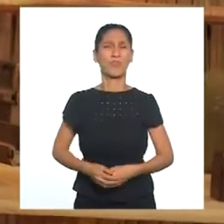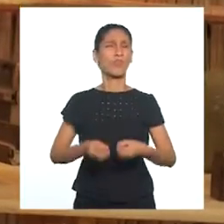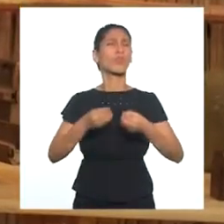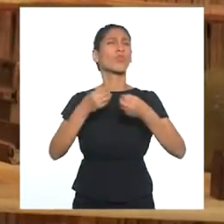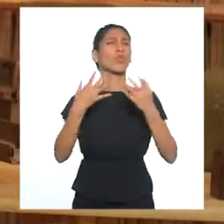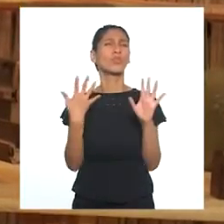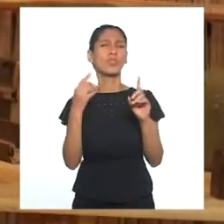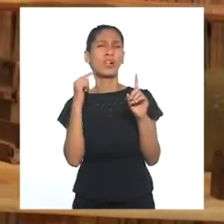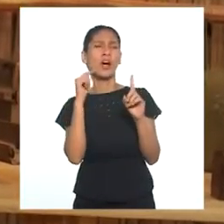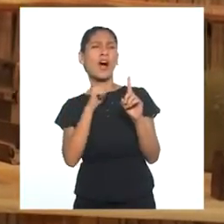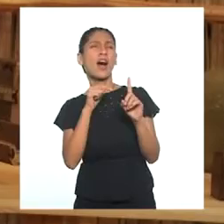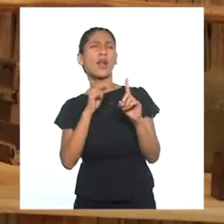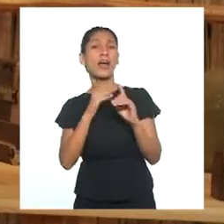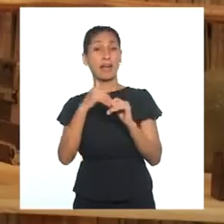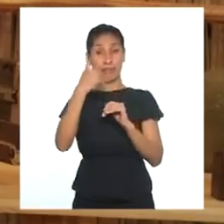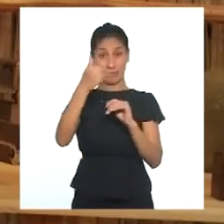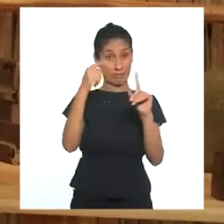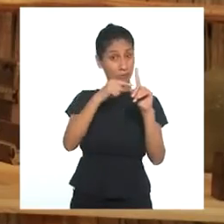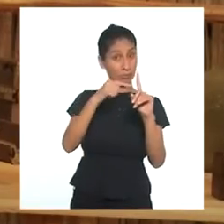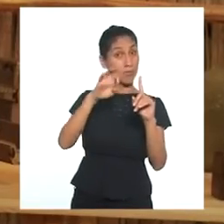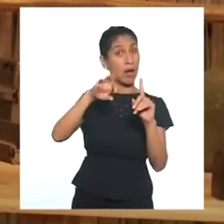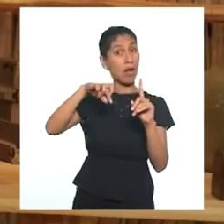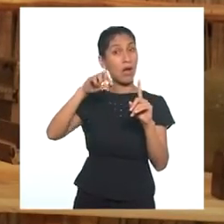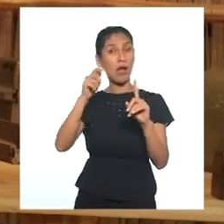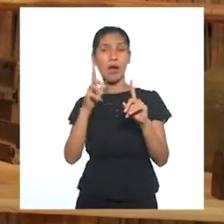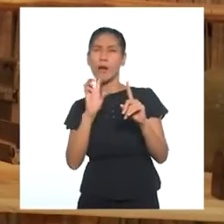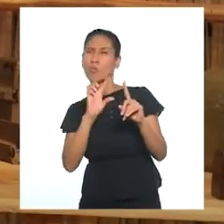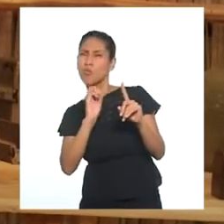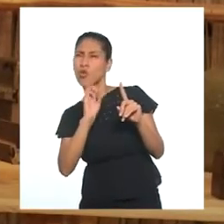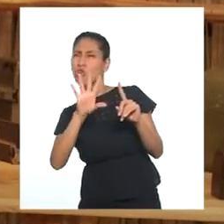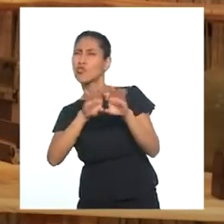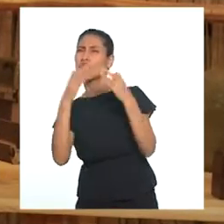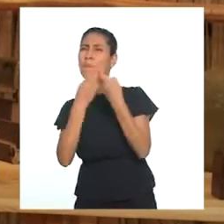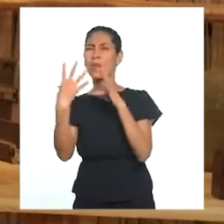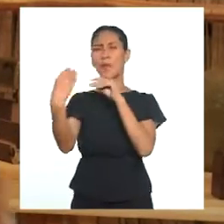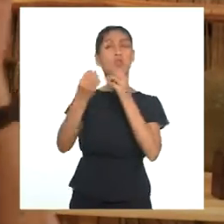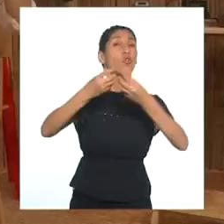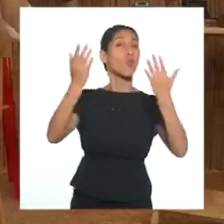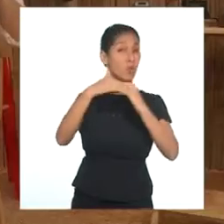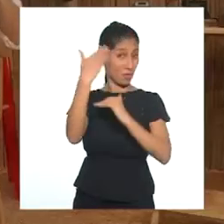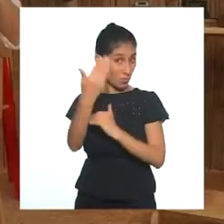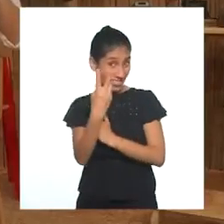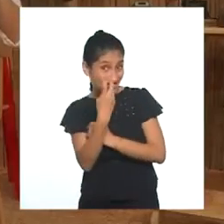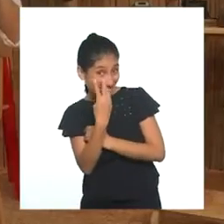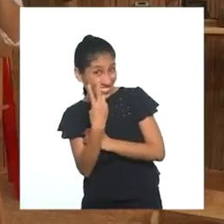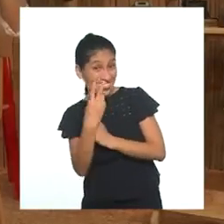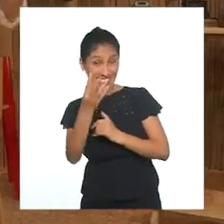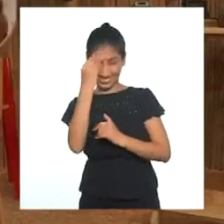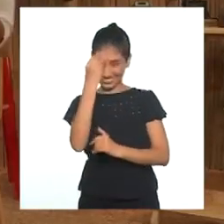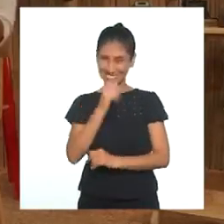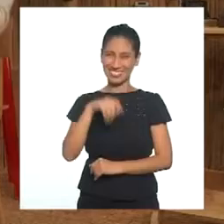¿Cómo creen que le irá a Pablo hablando con su familia? ¿Quieren saberlo? ¡Sí!